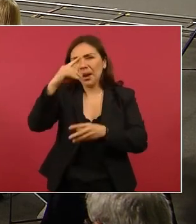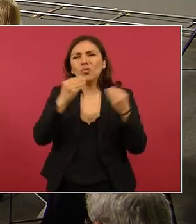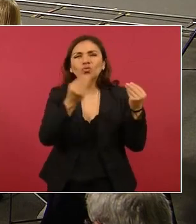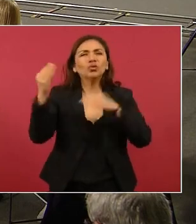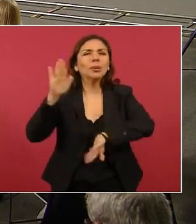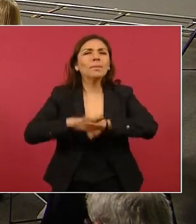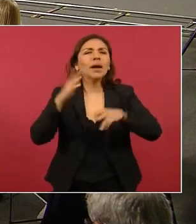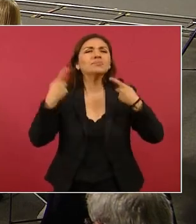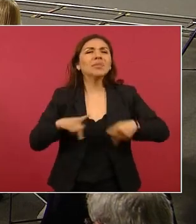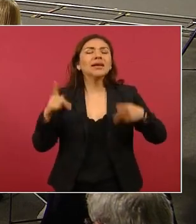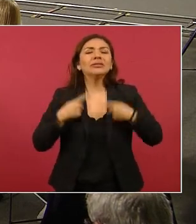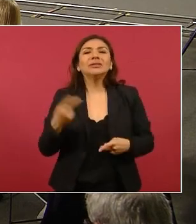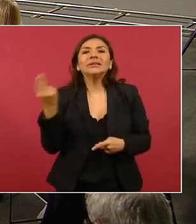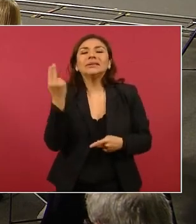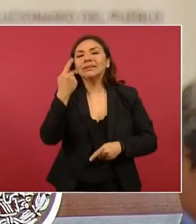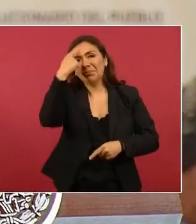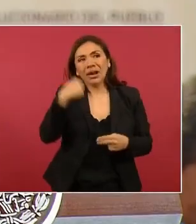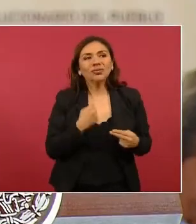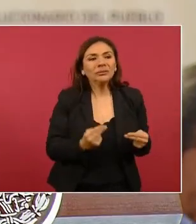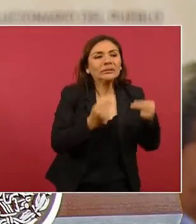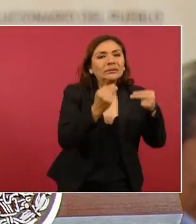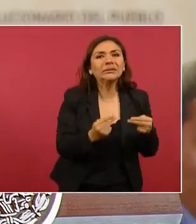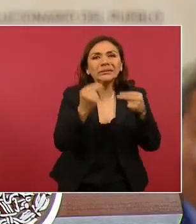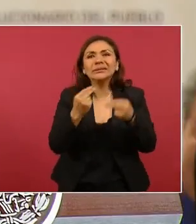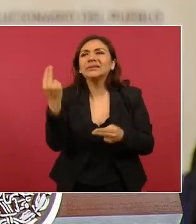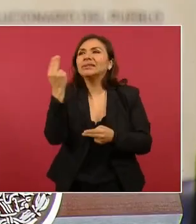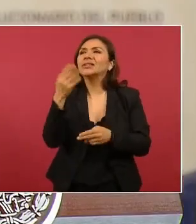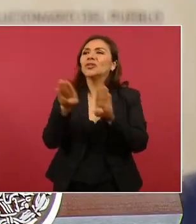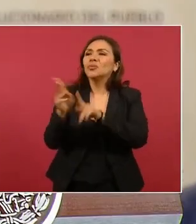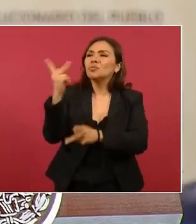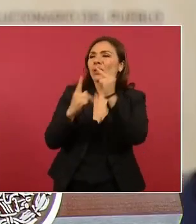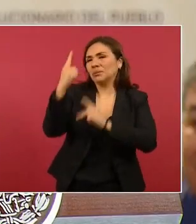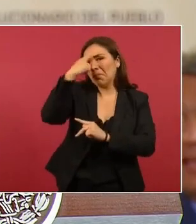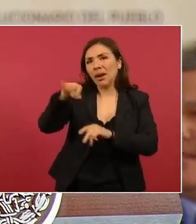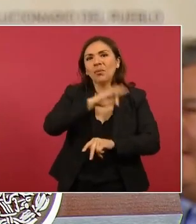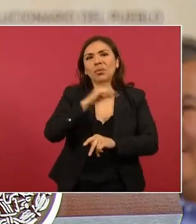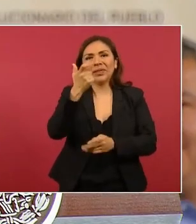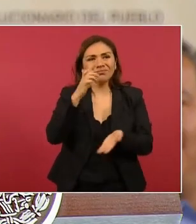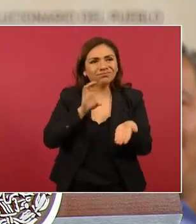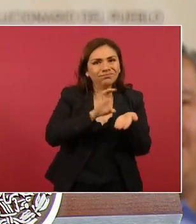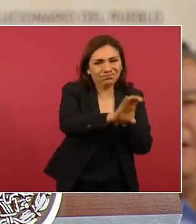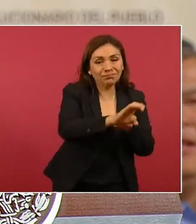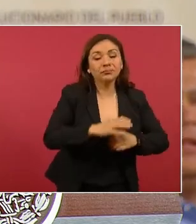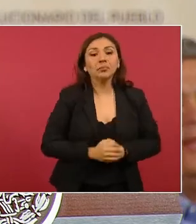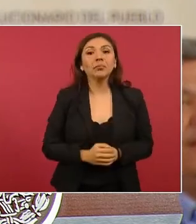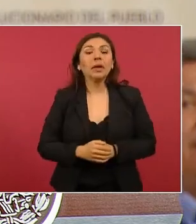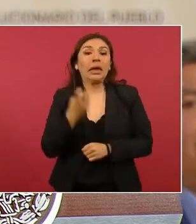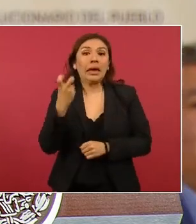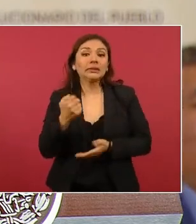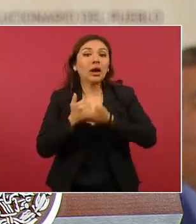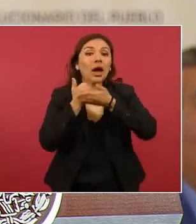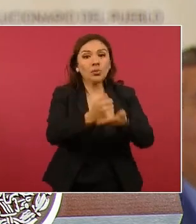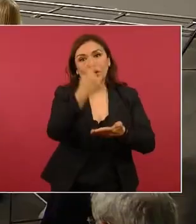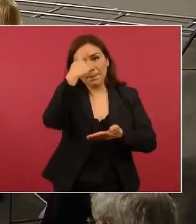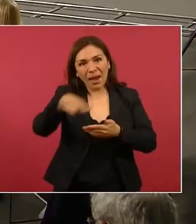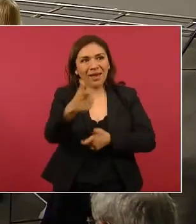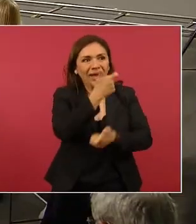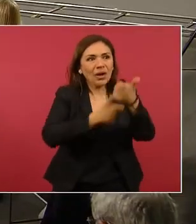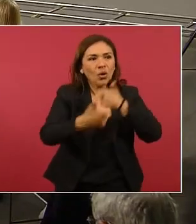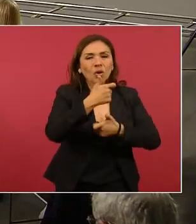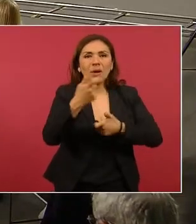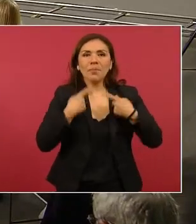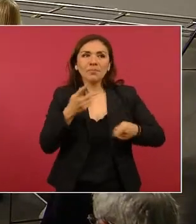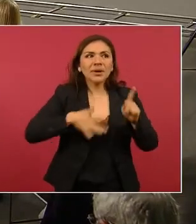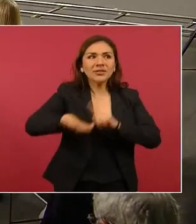personas que viven de sus negocios y requieren un monto pequeño para invertir. Fortalece la economía popular,